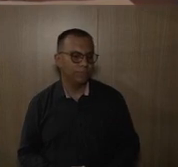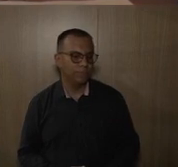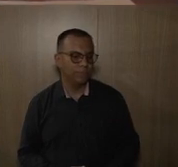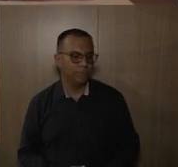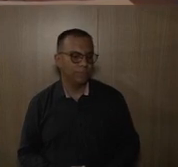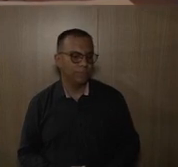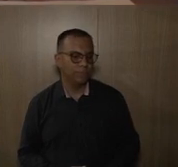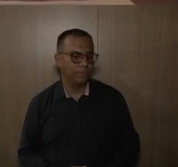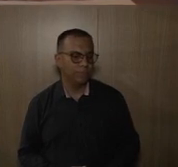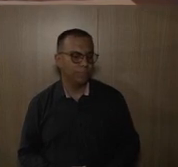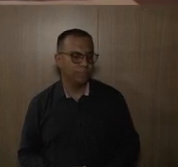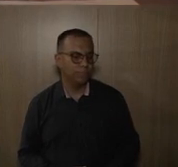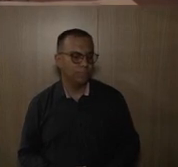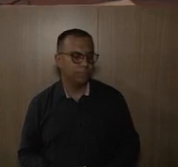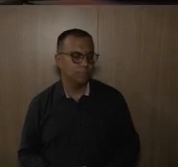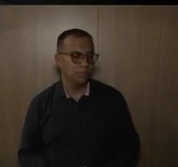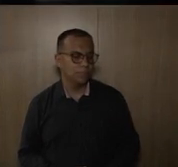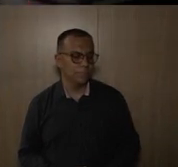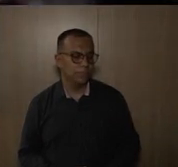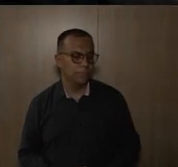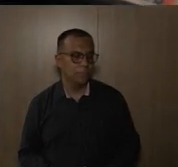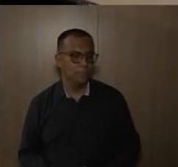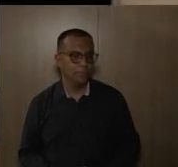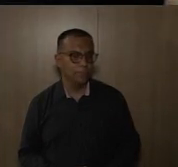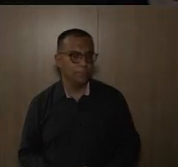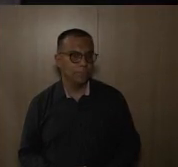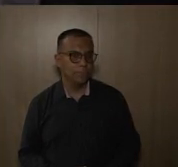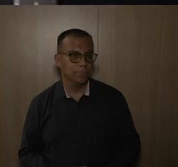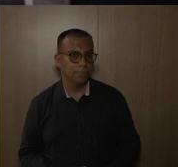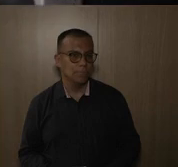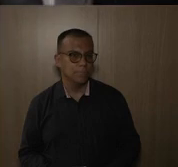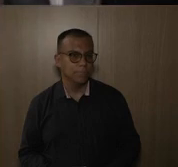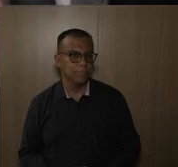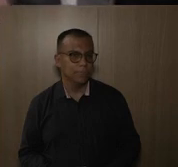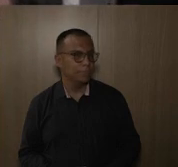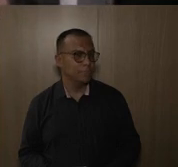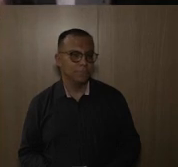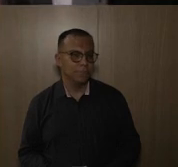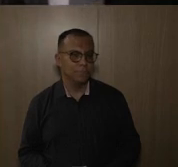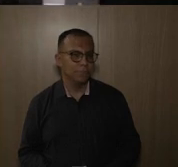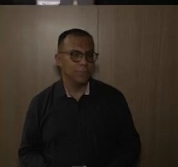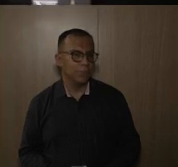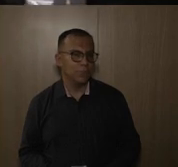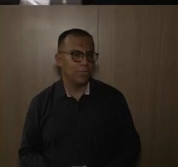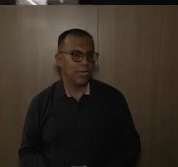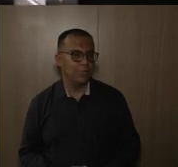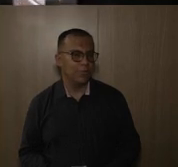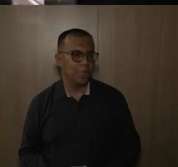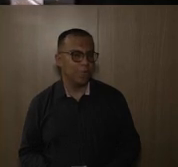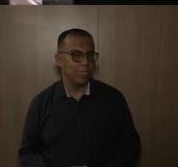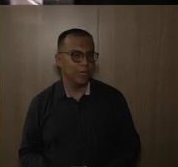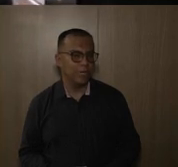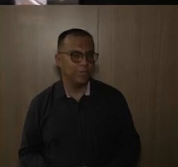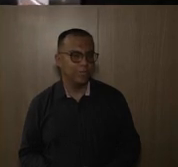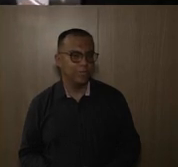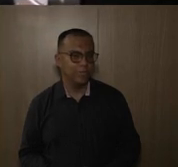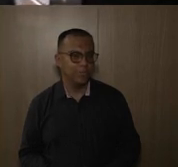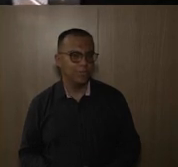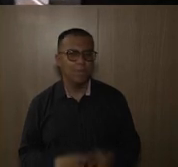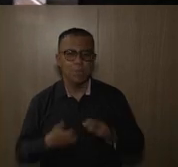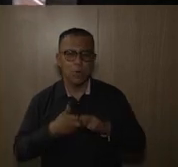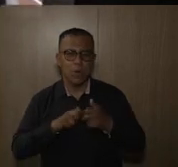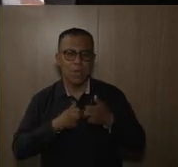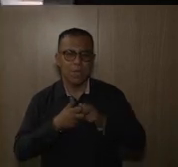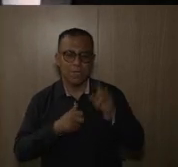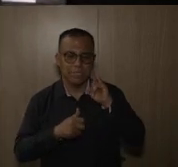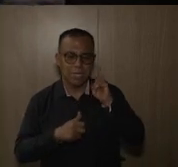y abogados de sala. Pues ahora que estoy arrancando mi recorrido, quiero ir en orden, quiero ir conociendo todo lo que sea posible. ¿Qué me recomienda? ¿Por dónde continúo? Claro,